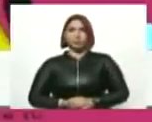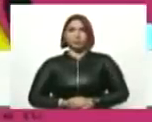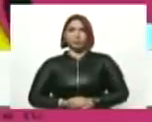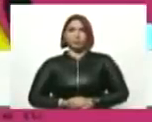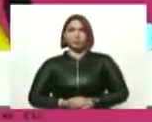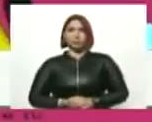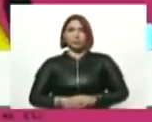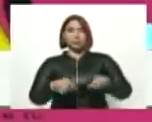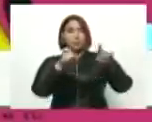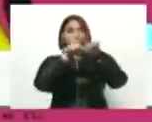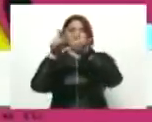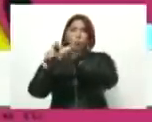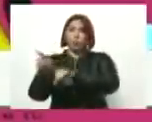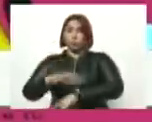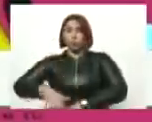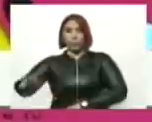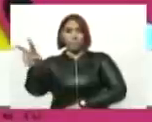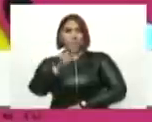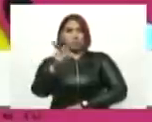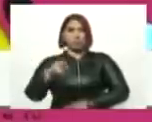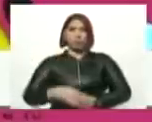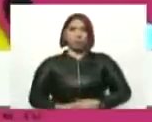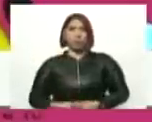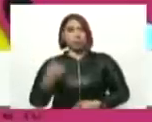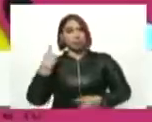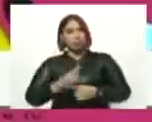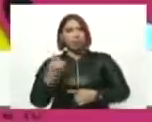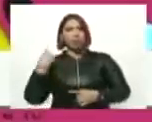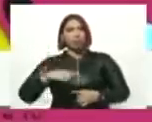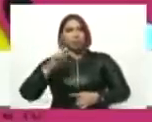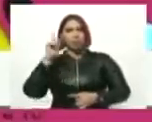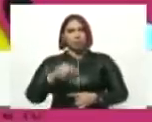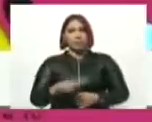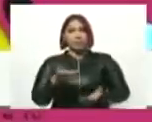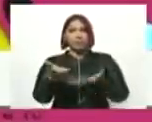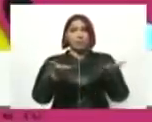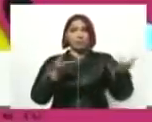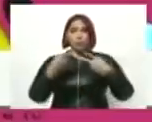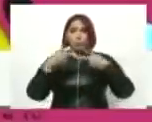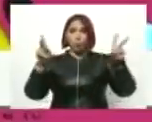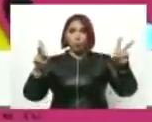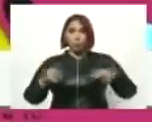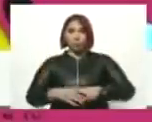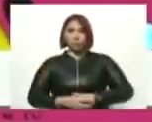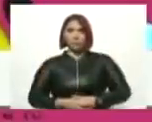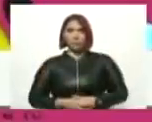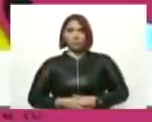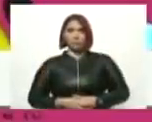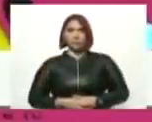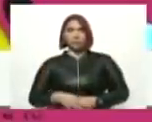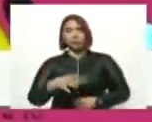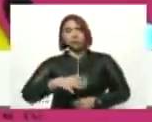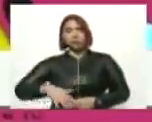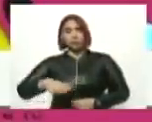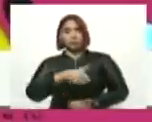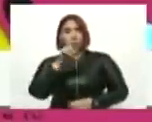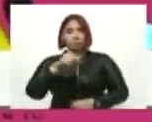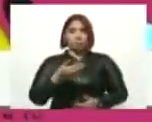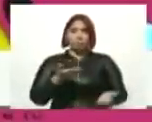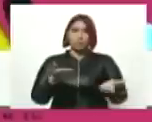igual en todo el territorio, pero también debe tener en los servicios públicos, territorio versus servicios